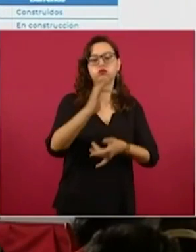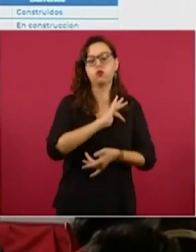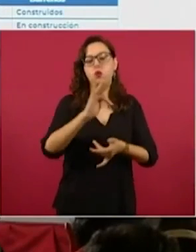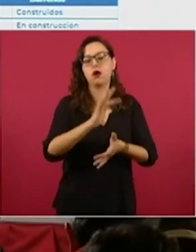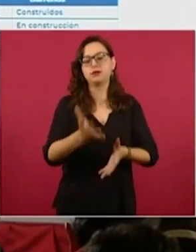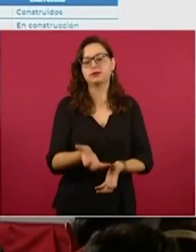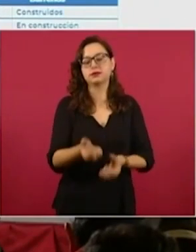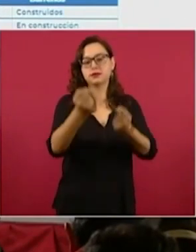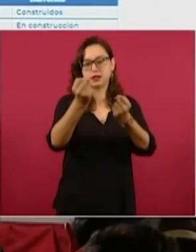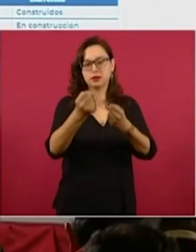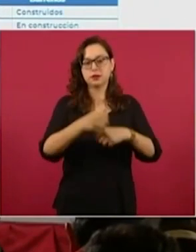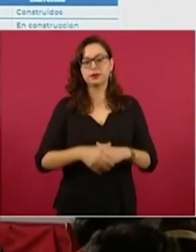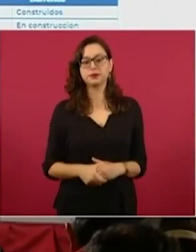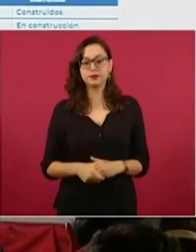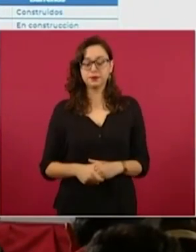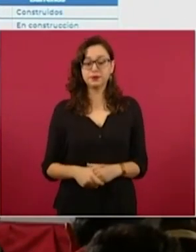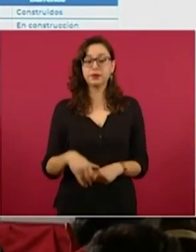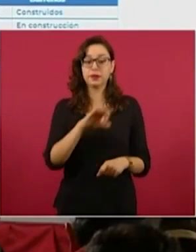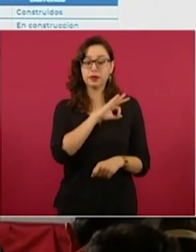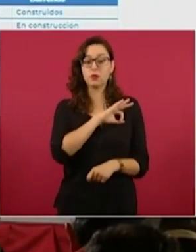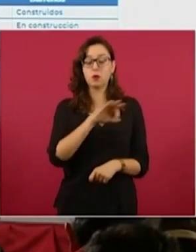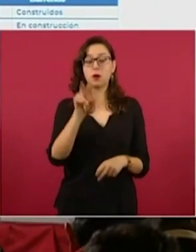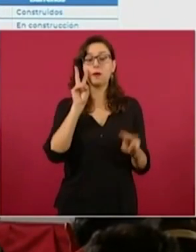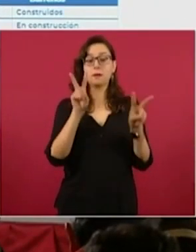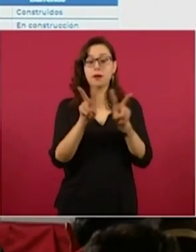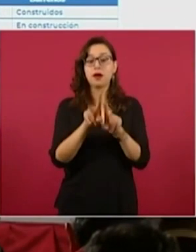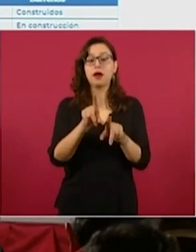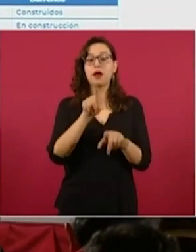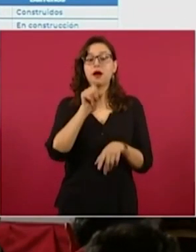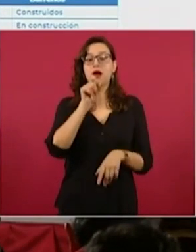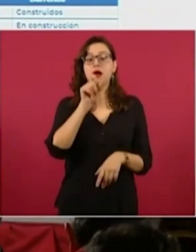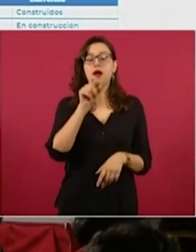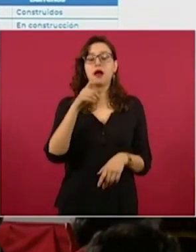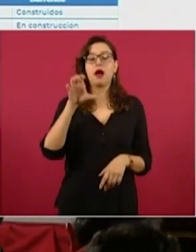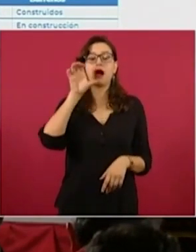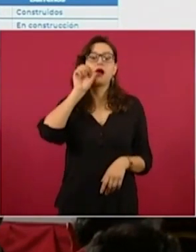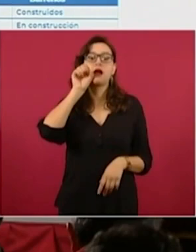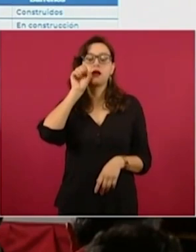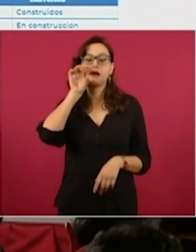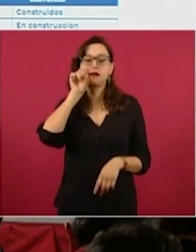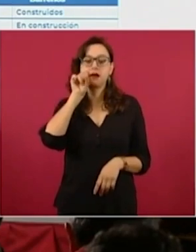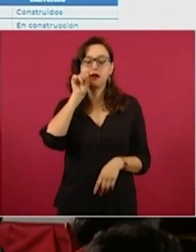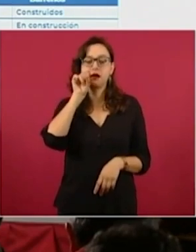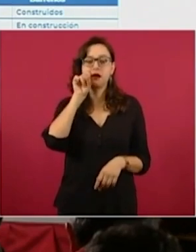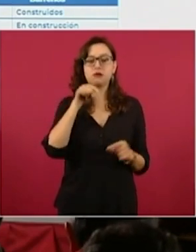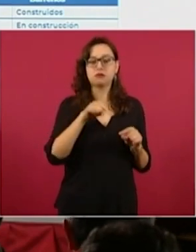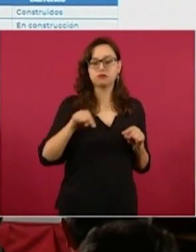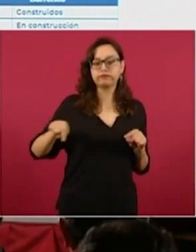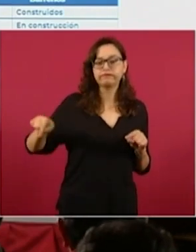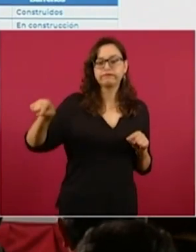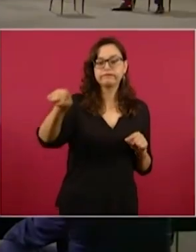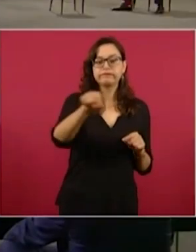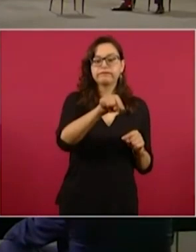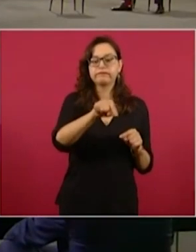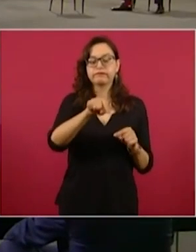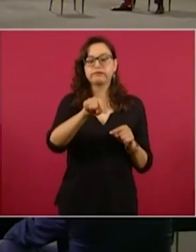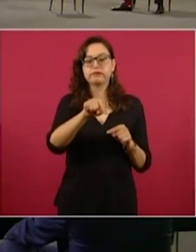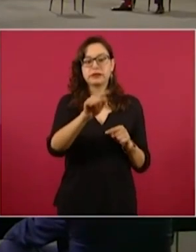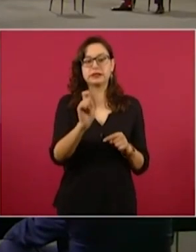tenemos estas figuras en anaranjado, en donde se estima que pudieran